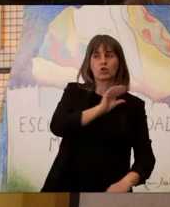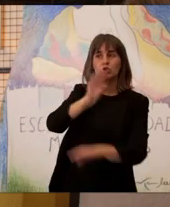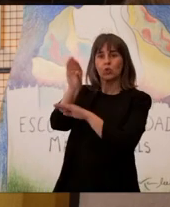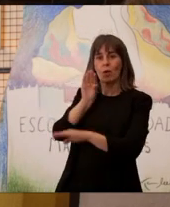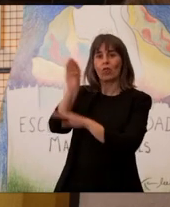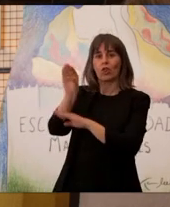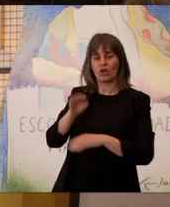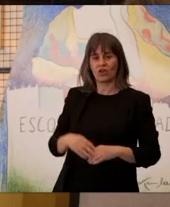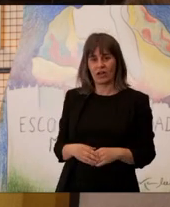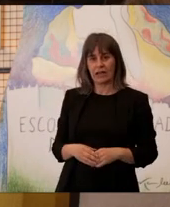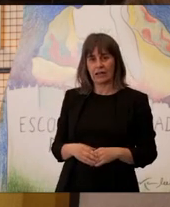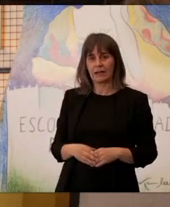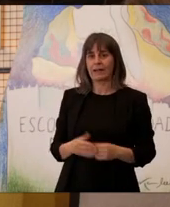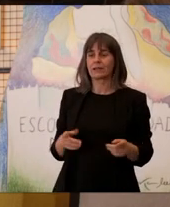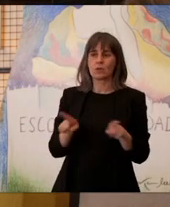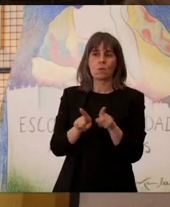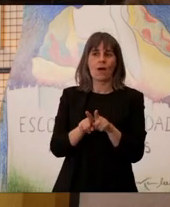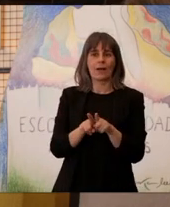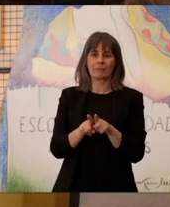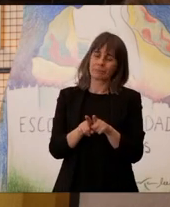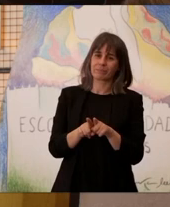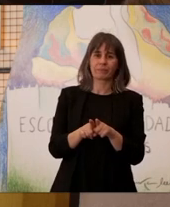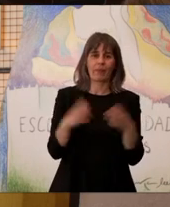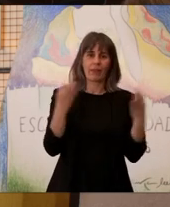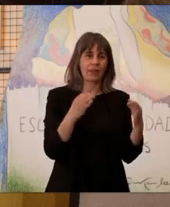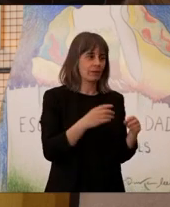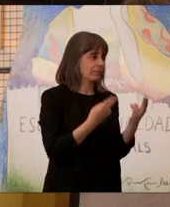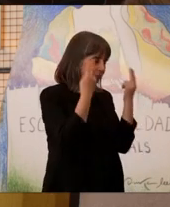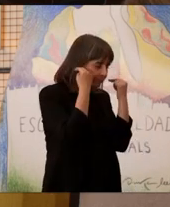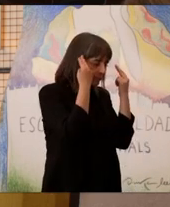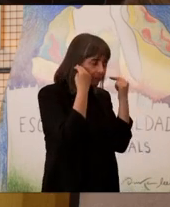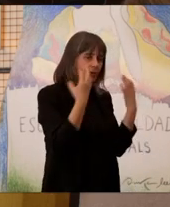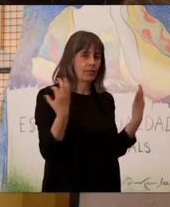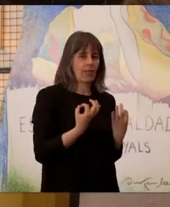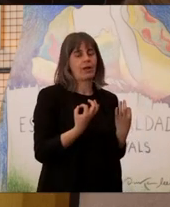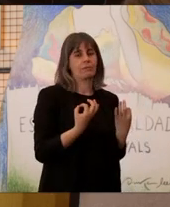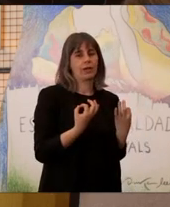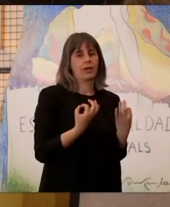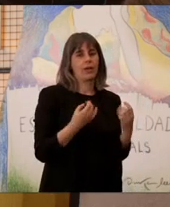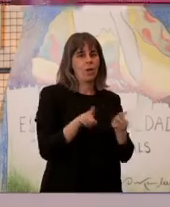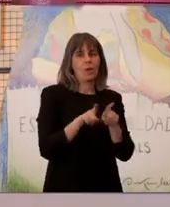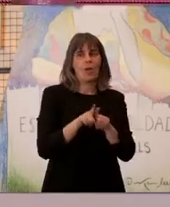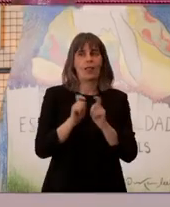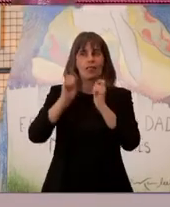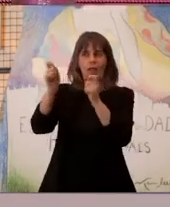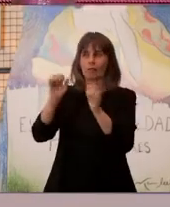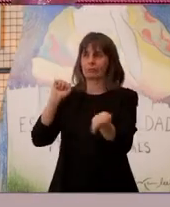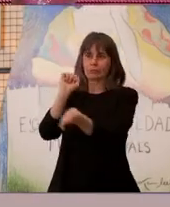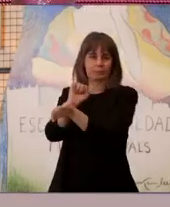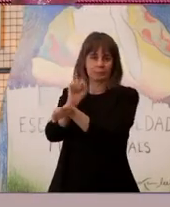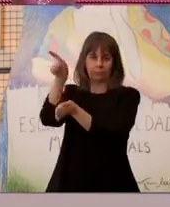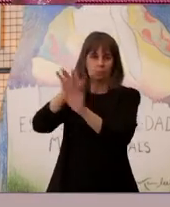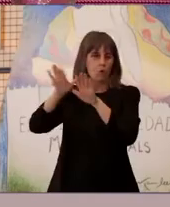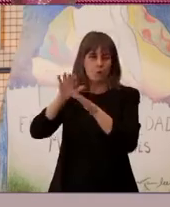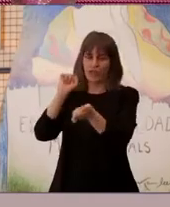decir se crea un clientelismo Y entonces es una manera de amordazar el movimiento en